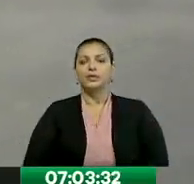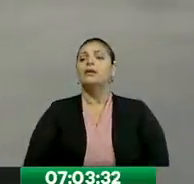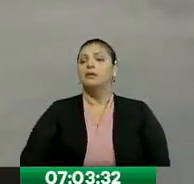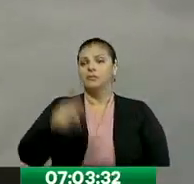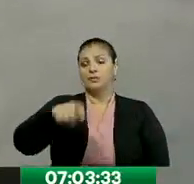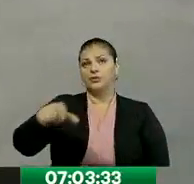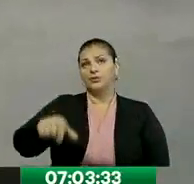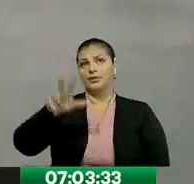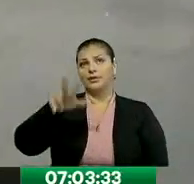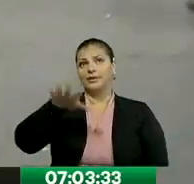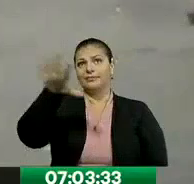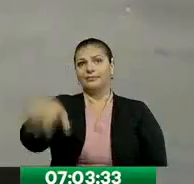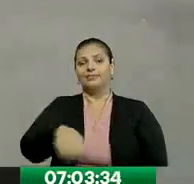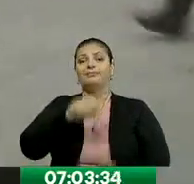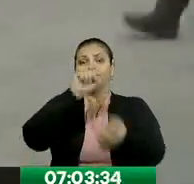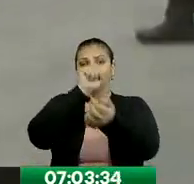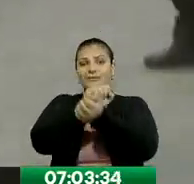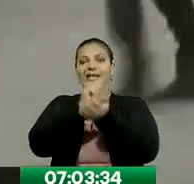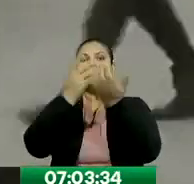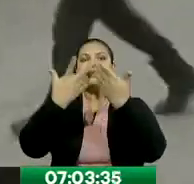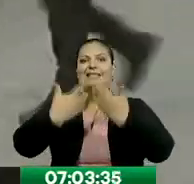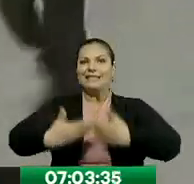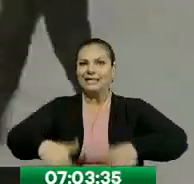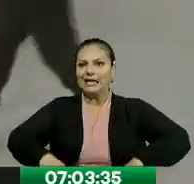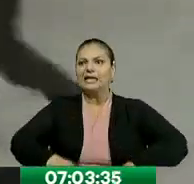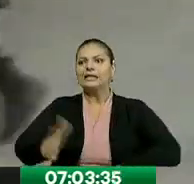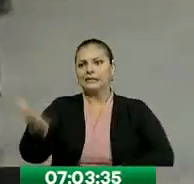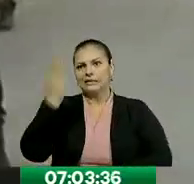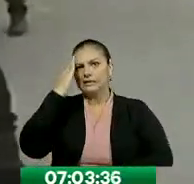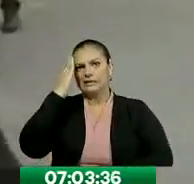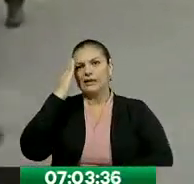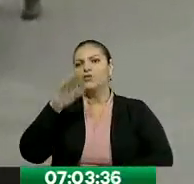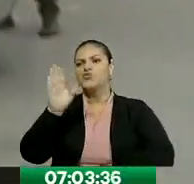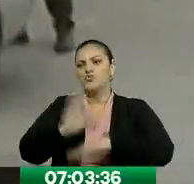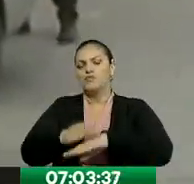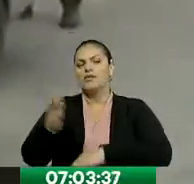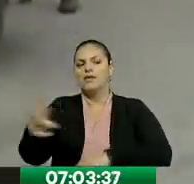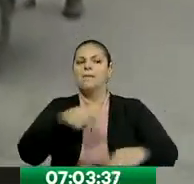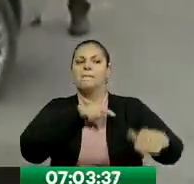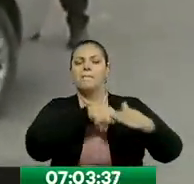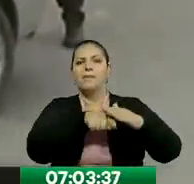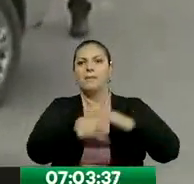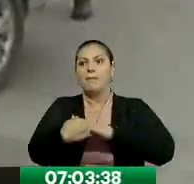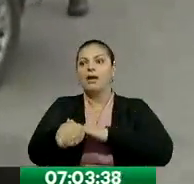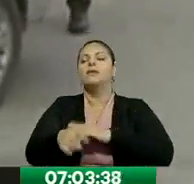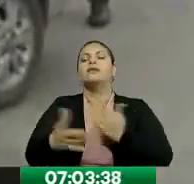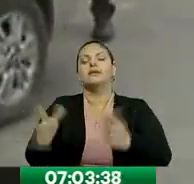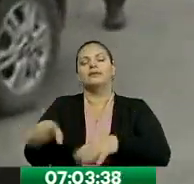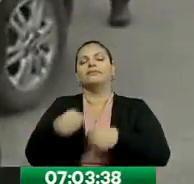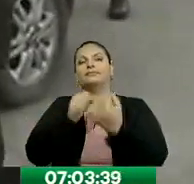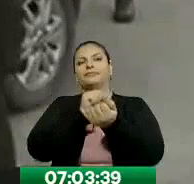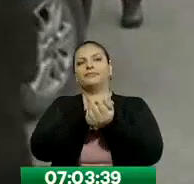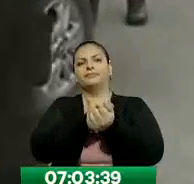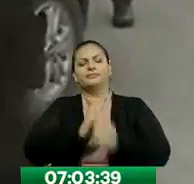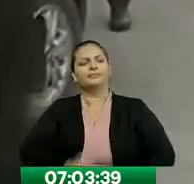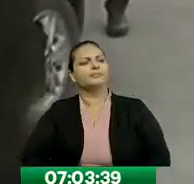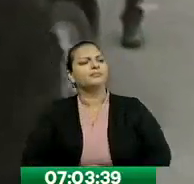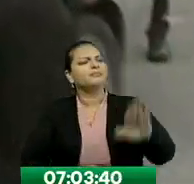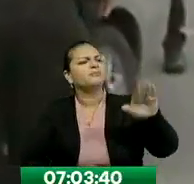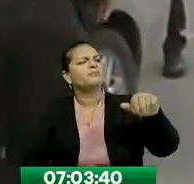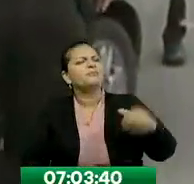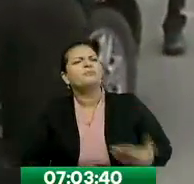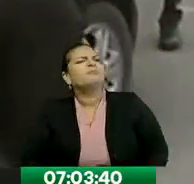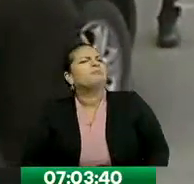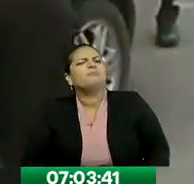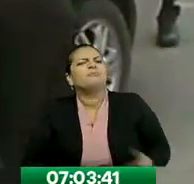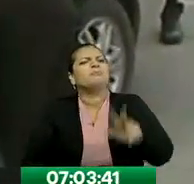tres aprehendidos en la... de los cuales fue un resultado de las investigaciones que se llevan a cabo. Así tentativamente, ¿a qué obedecería este